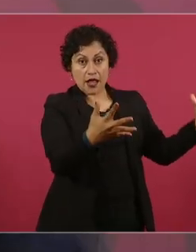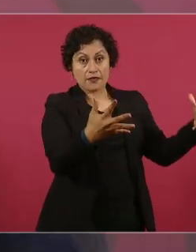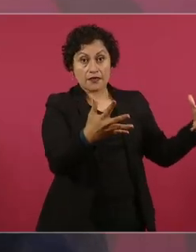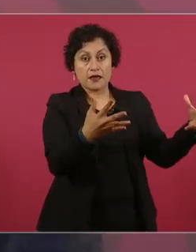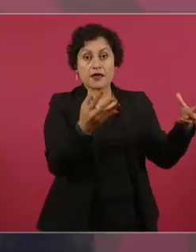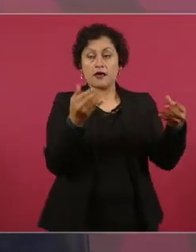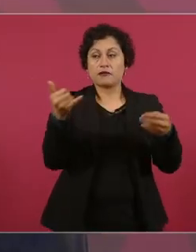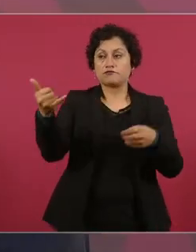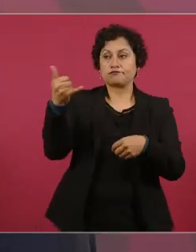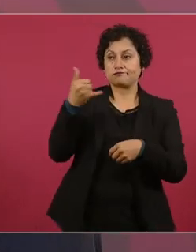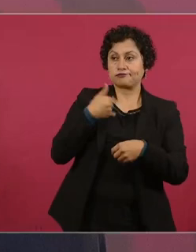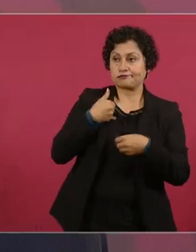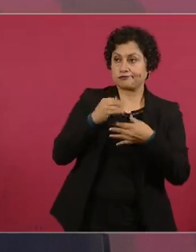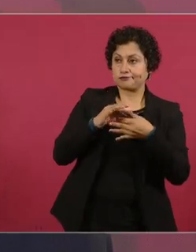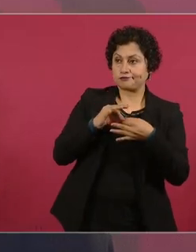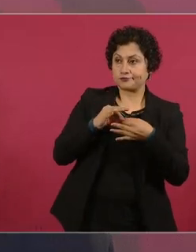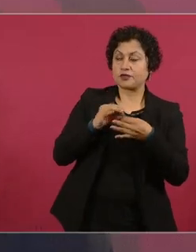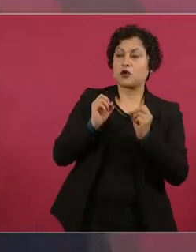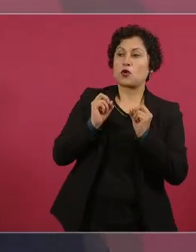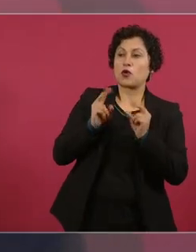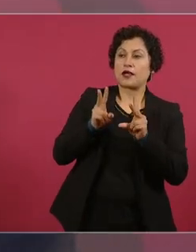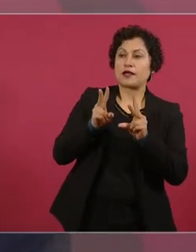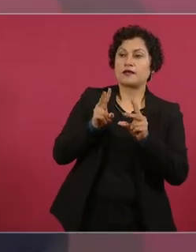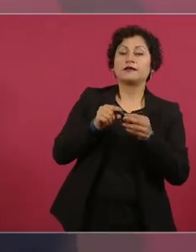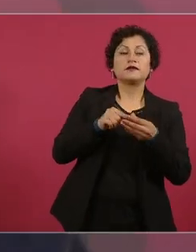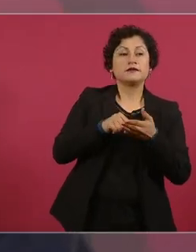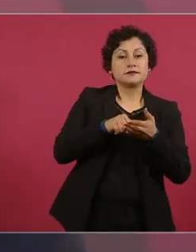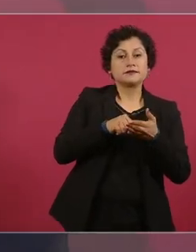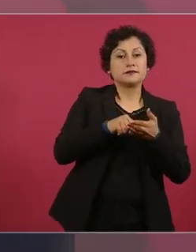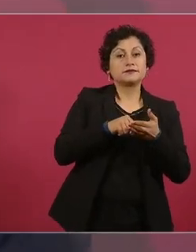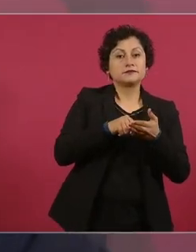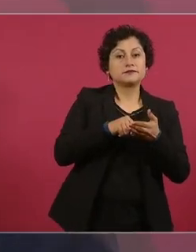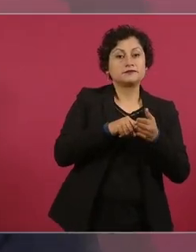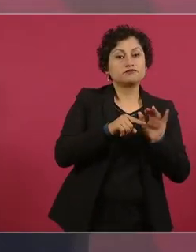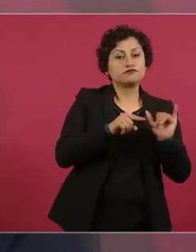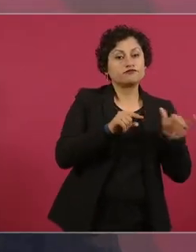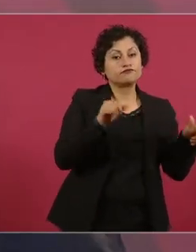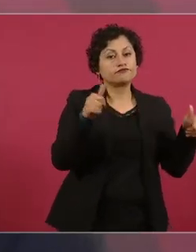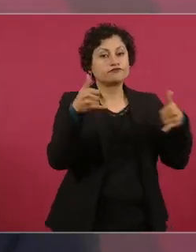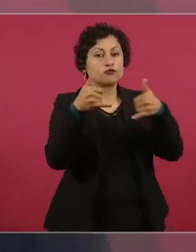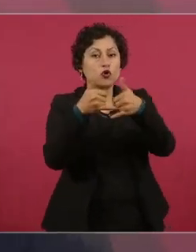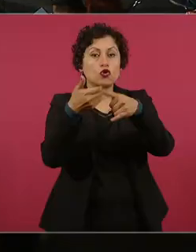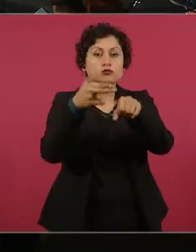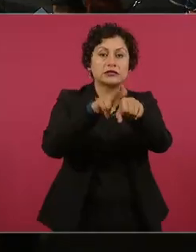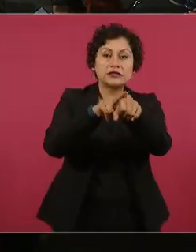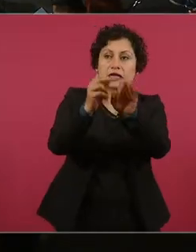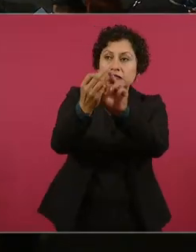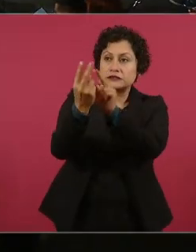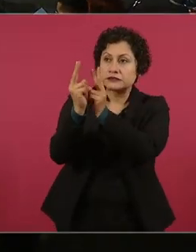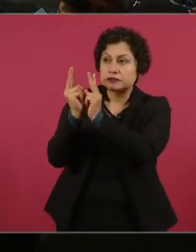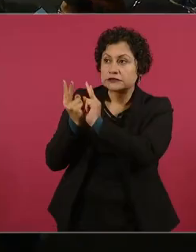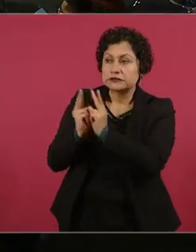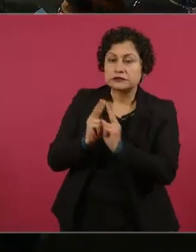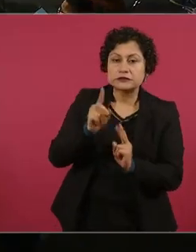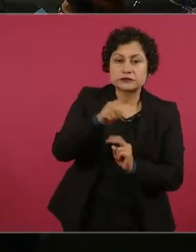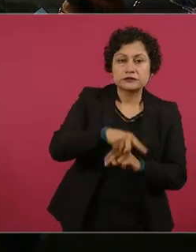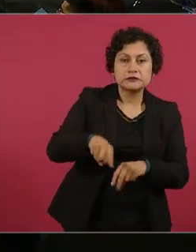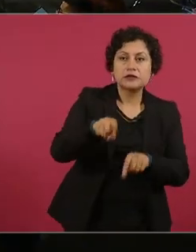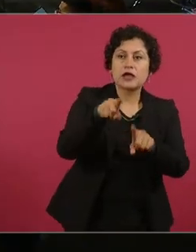hospitales cercanos para ver si ese medicamento no está